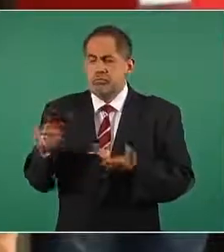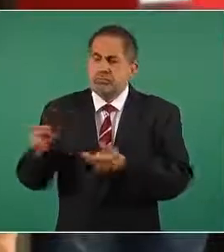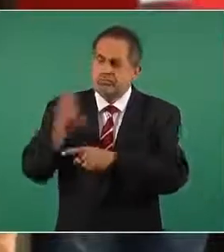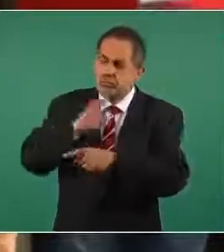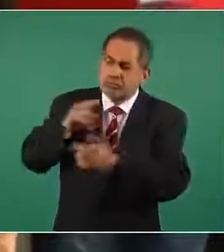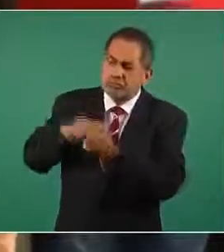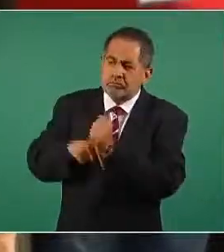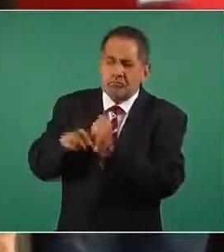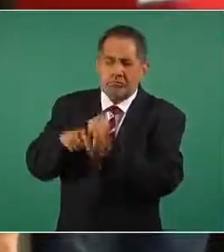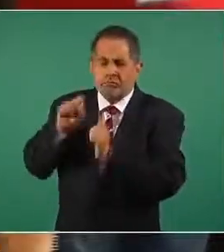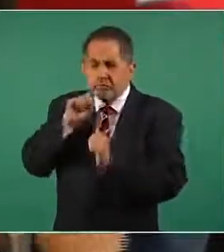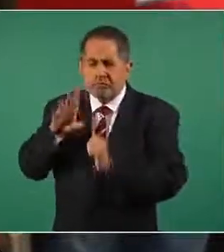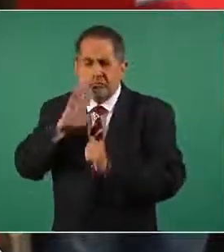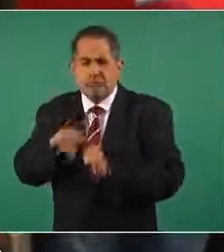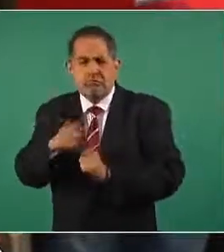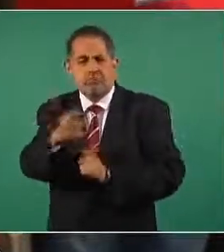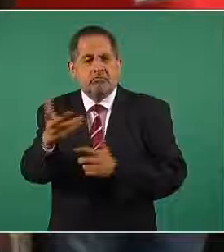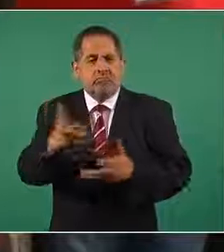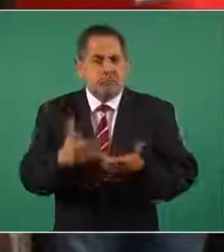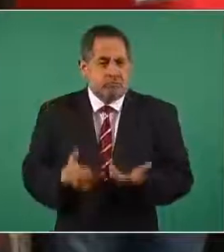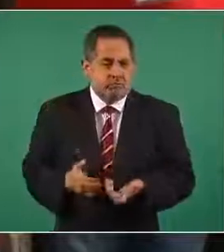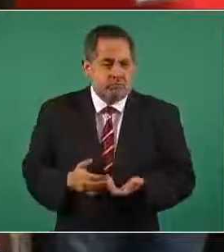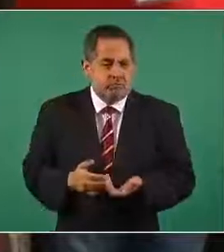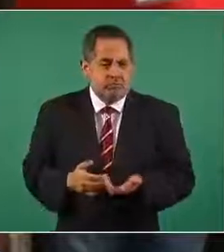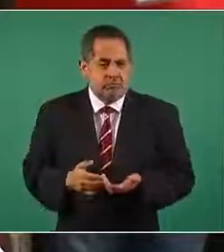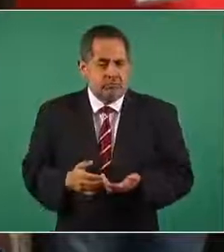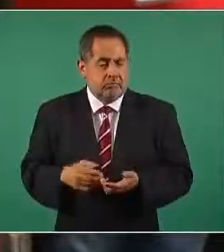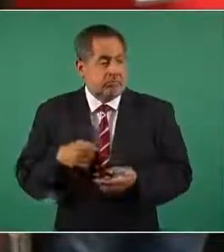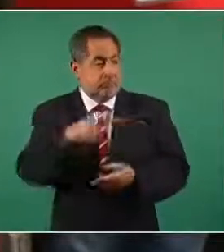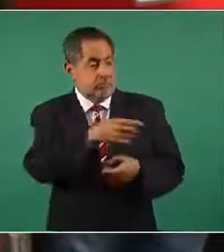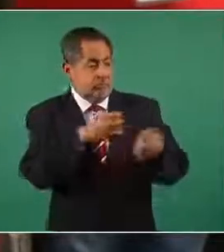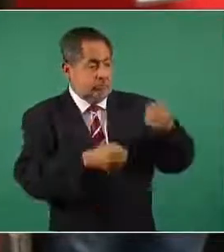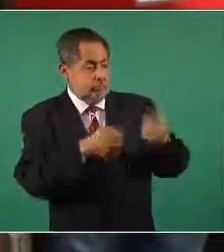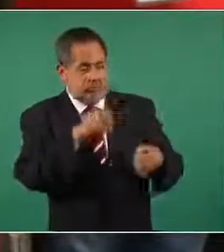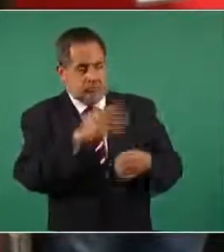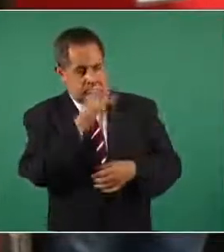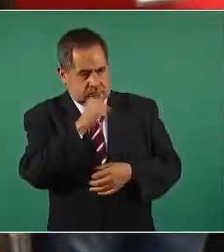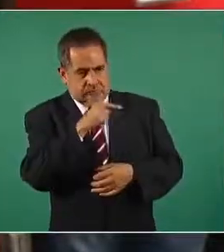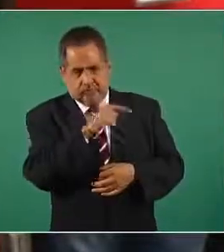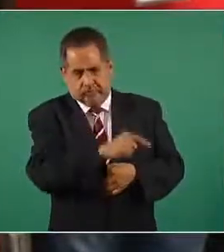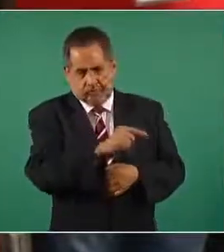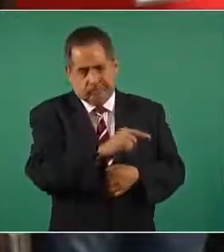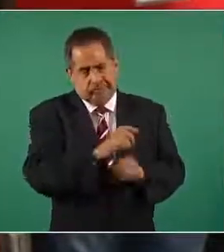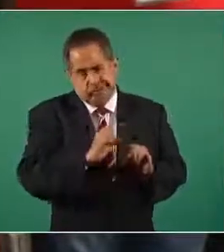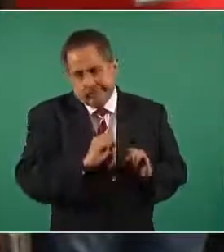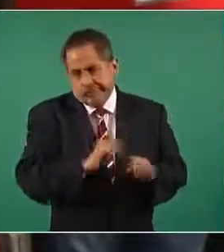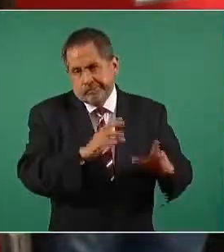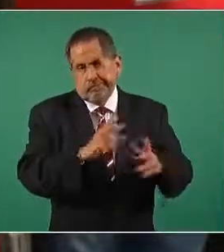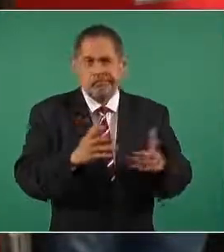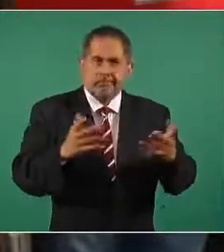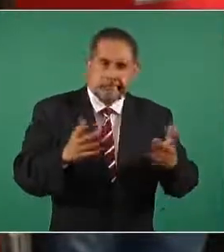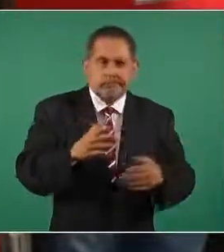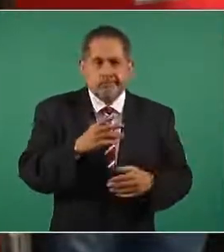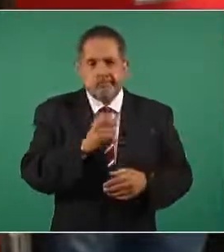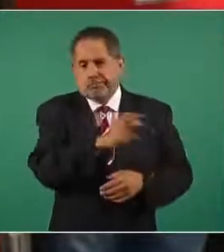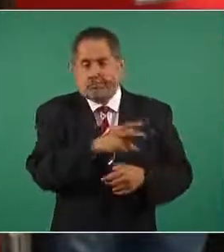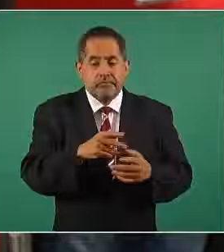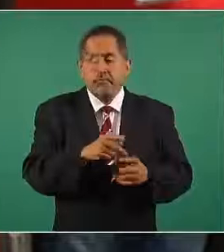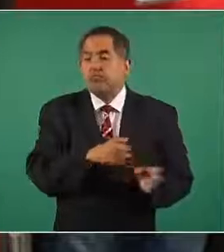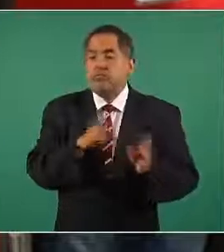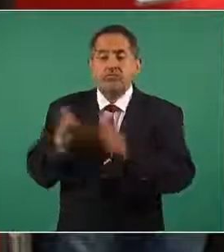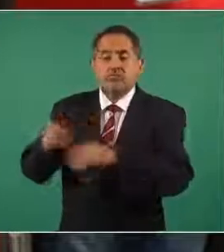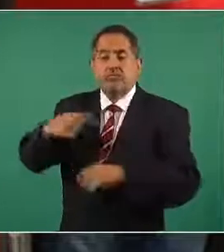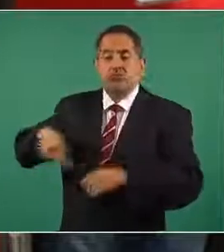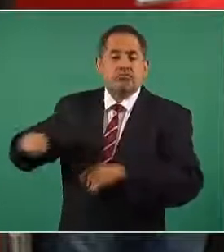haciendo? ¿De qué manera usted, si no se puede combatir la impunidad desde el Poder Judicial, en lo que le resta a